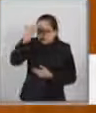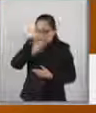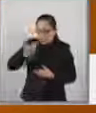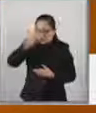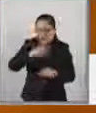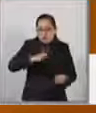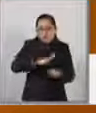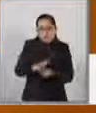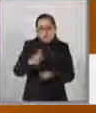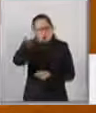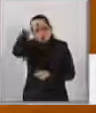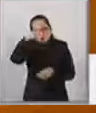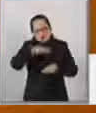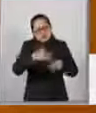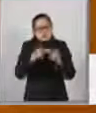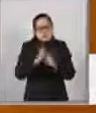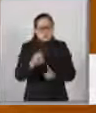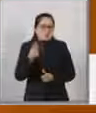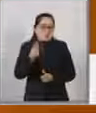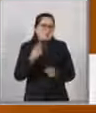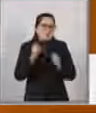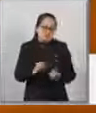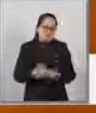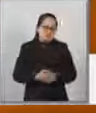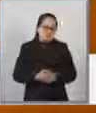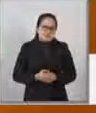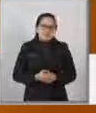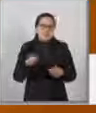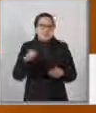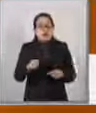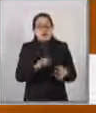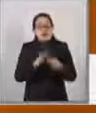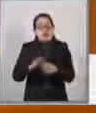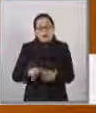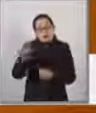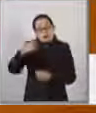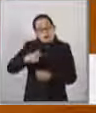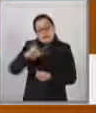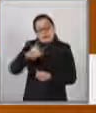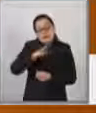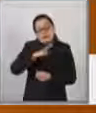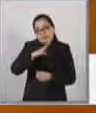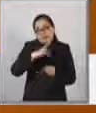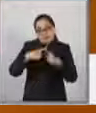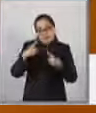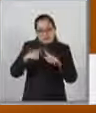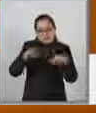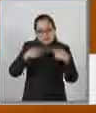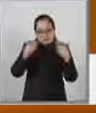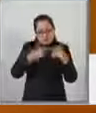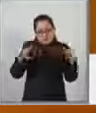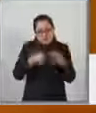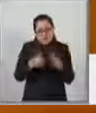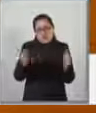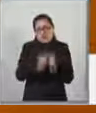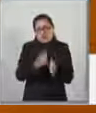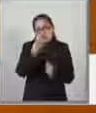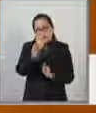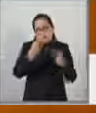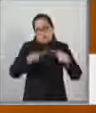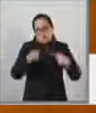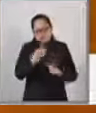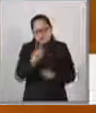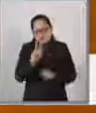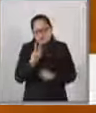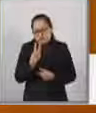como grupo parlamentario después de los diferentes encuentros que tengamos con estos perfiles. Desde